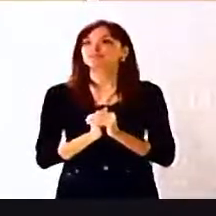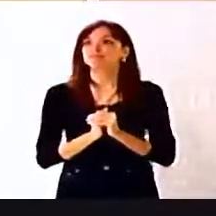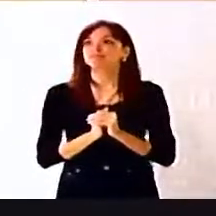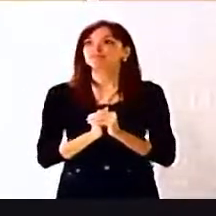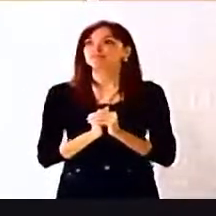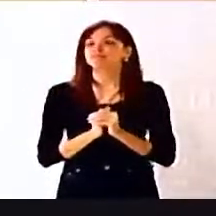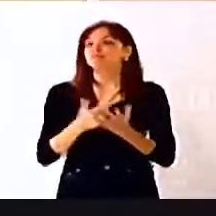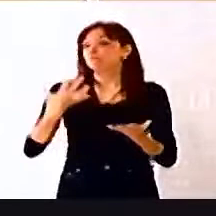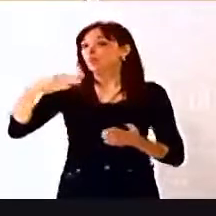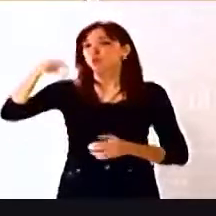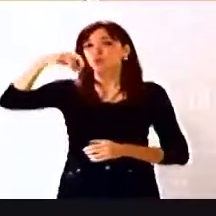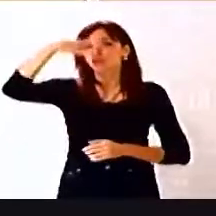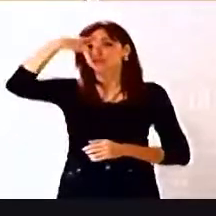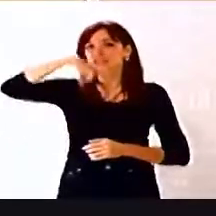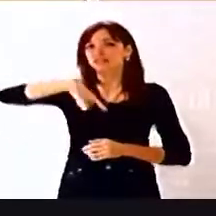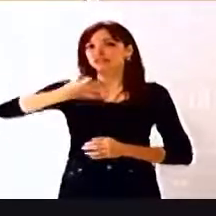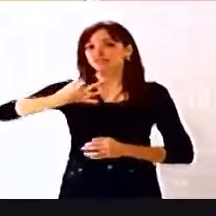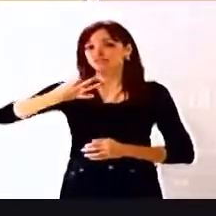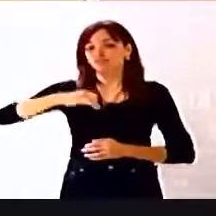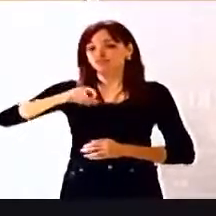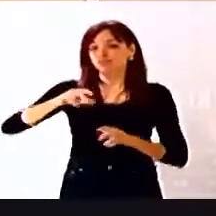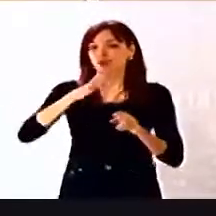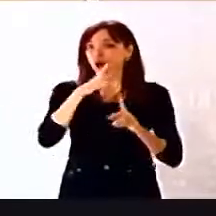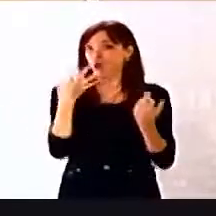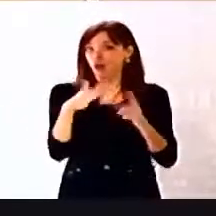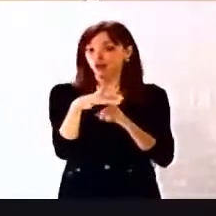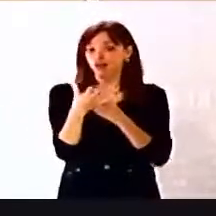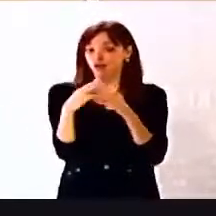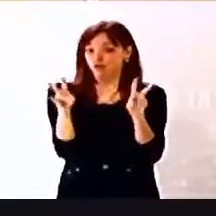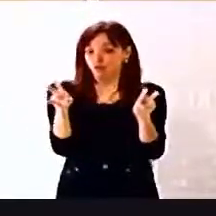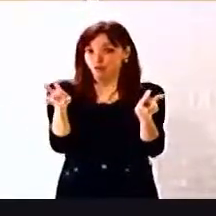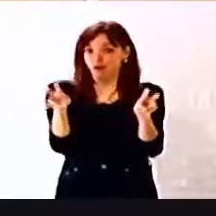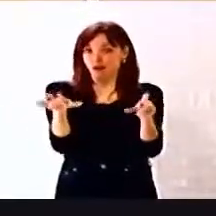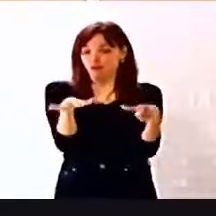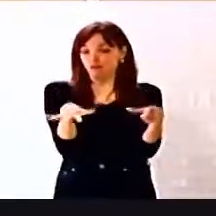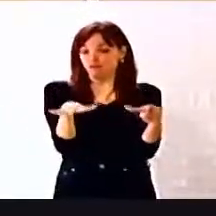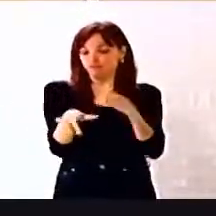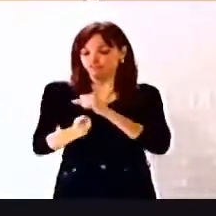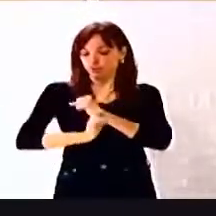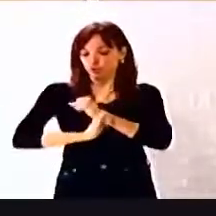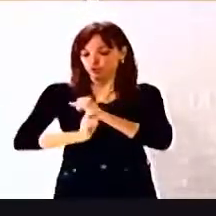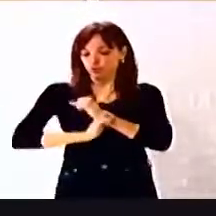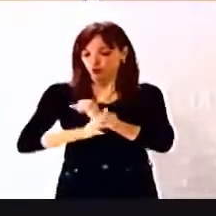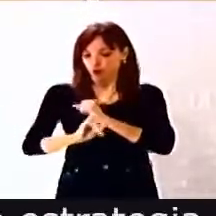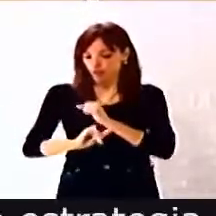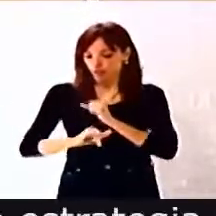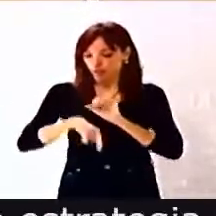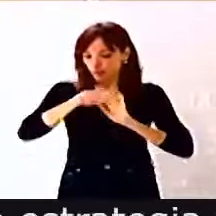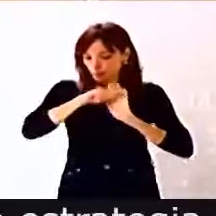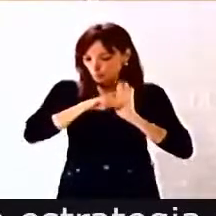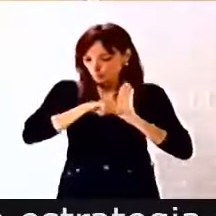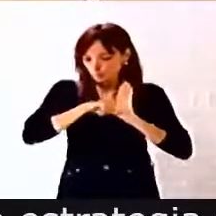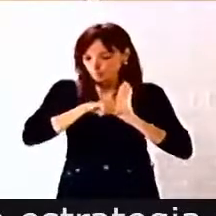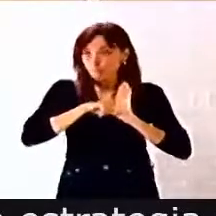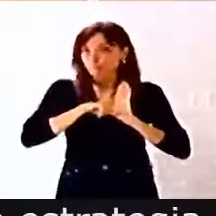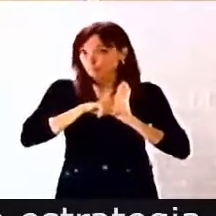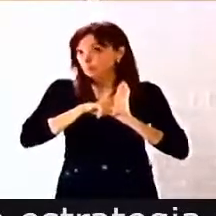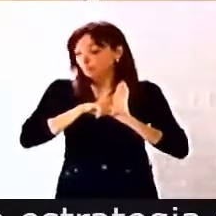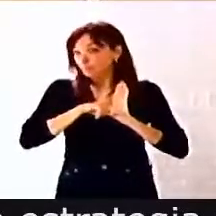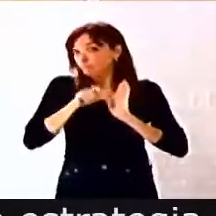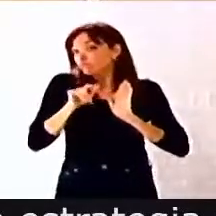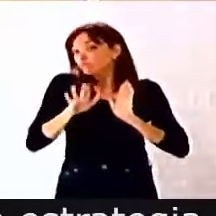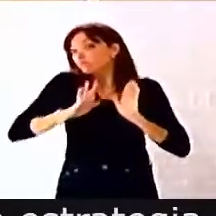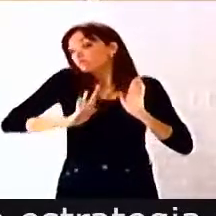Yo lo único que sé es que en esta nueva normalidad, con la estrategia que nos hemos dotado, al menos en esta